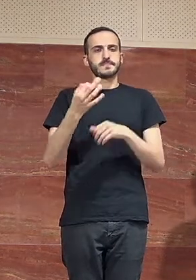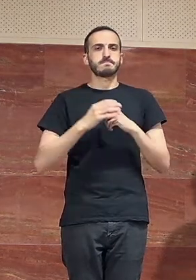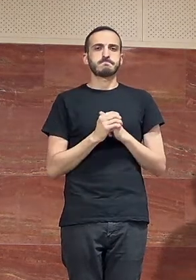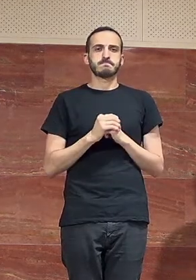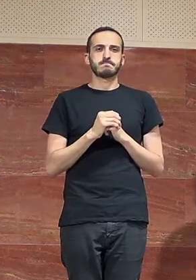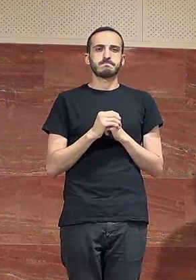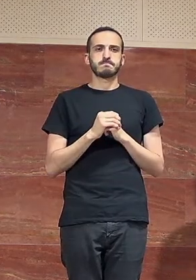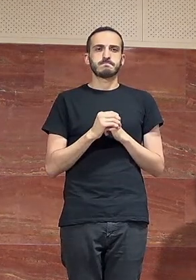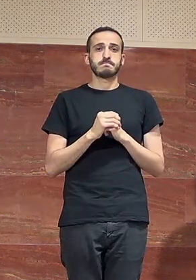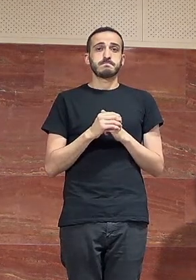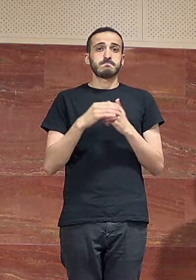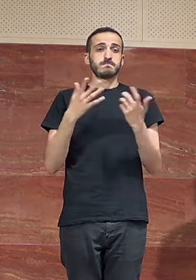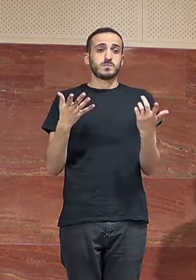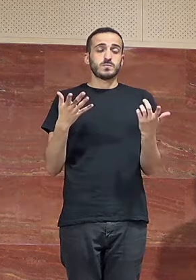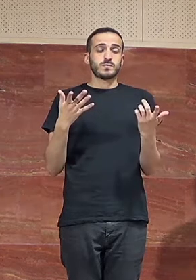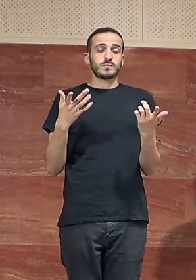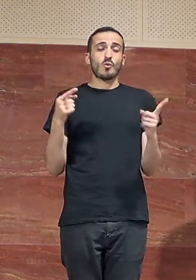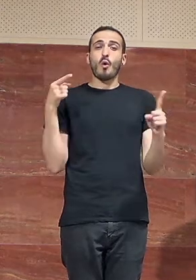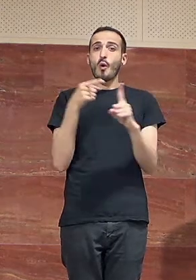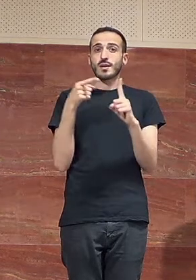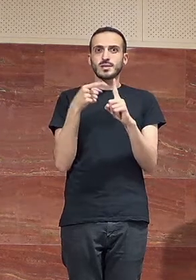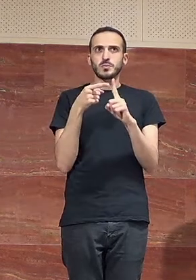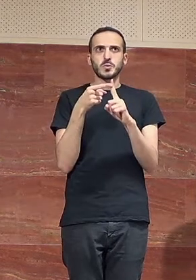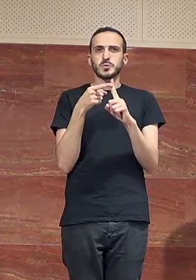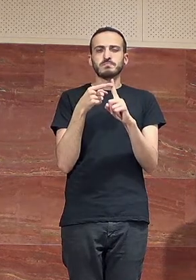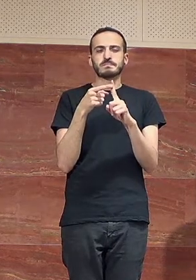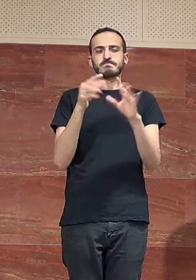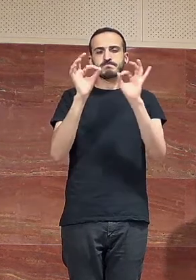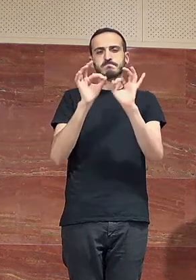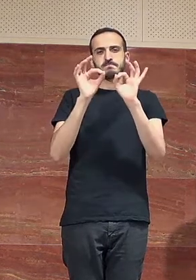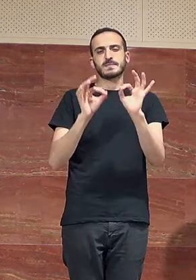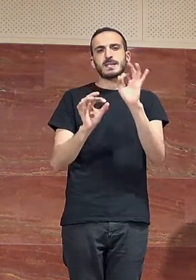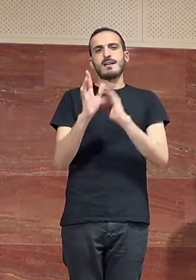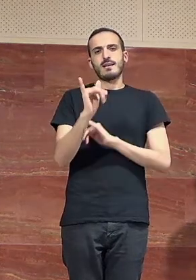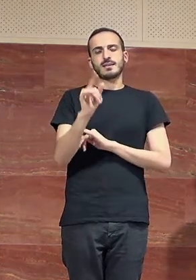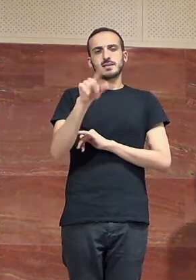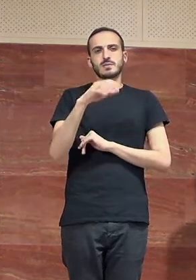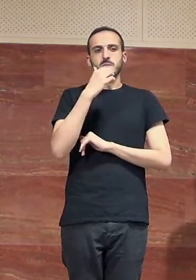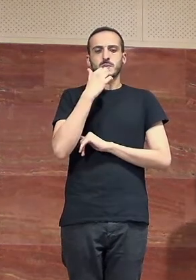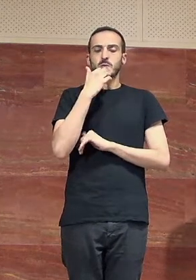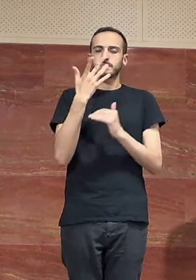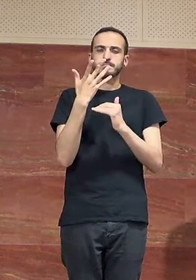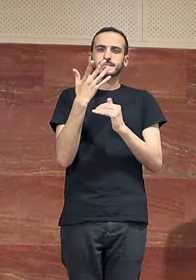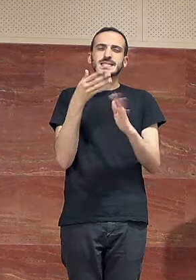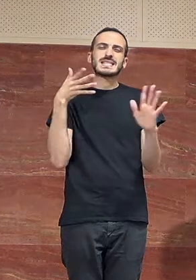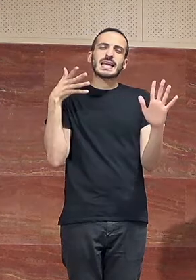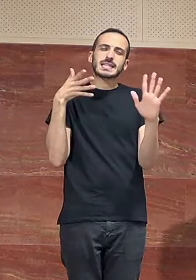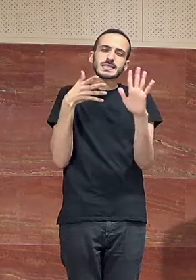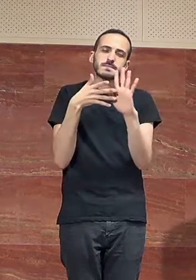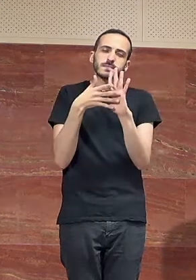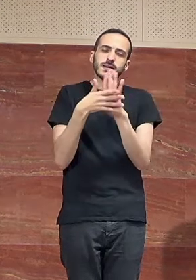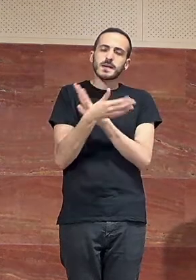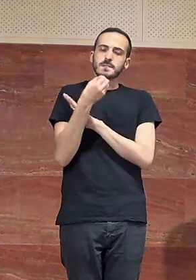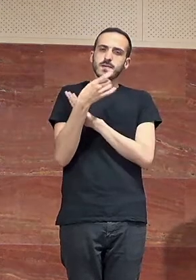Bueno, pues dentro de esos objetivos generales había otros objetivos más concretos que pasaban necesariamente por definir una red de prioridad